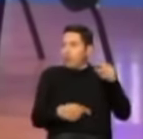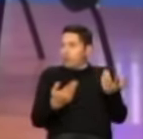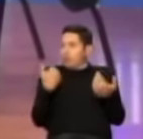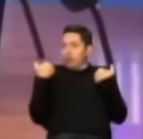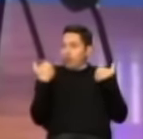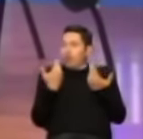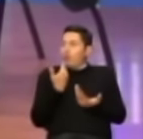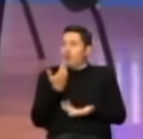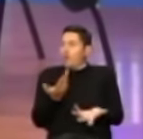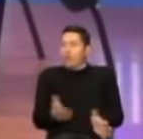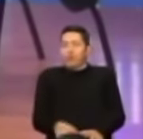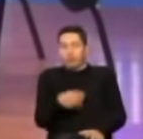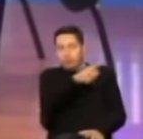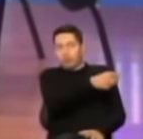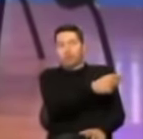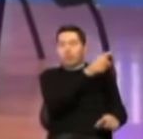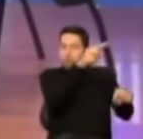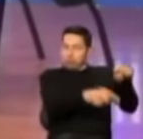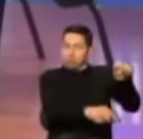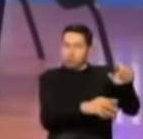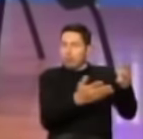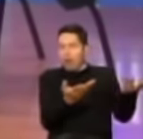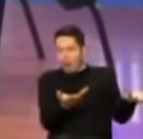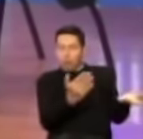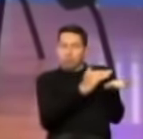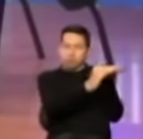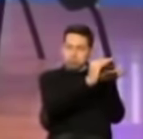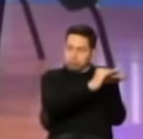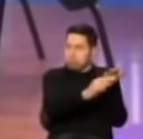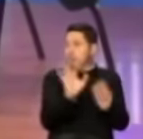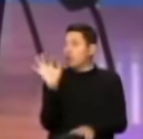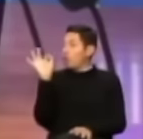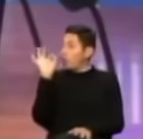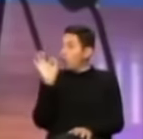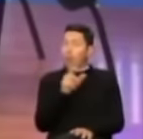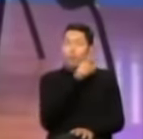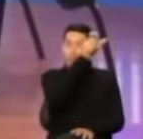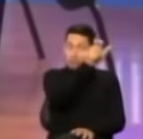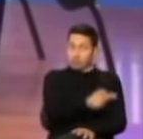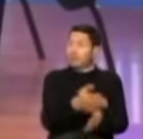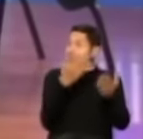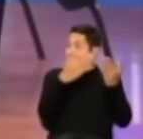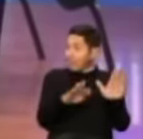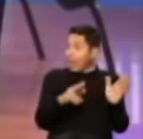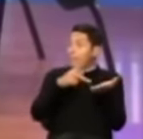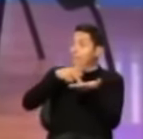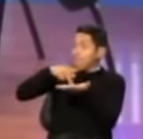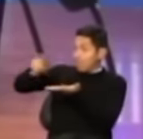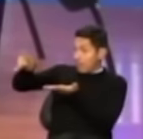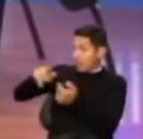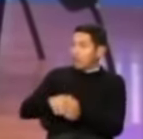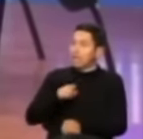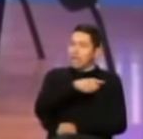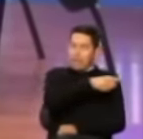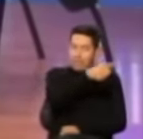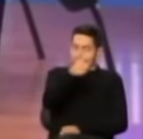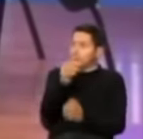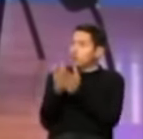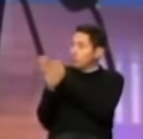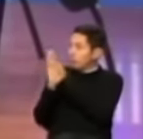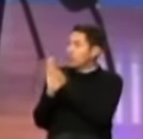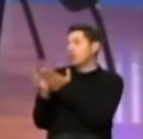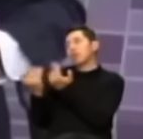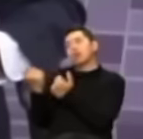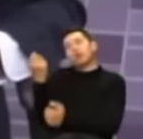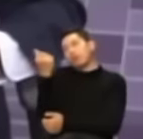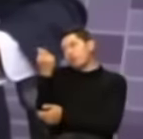saldo del impuesto a la renta. Y además, si hay personas que ya pagaron el impuesto a la renta, pueden en este momento pedir una devolución de ese pago del impuesto a la